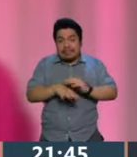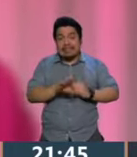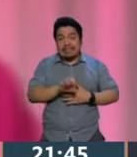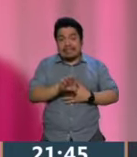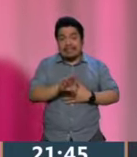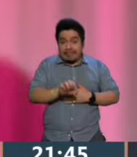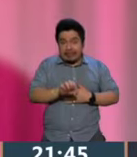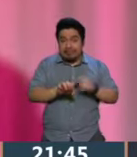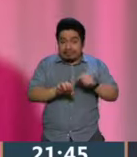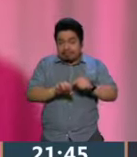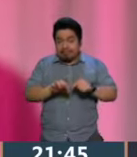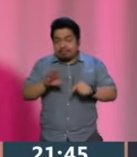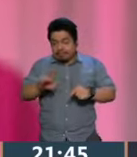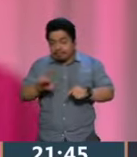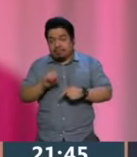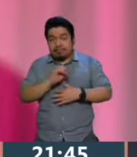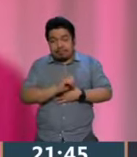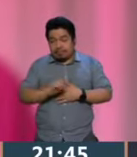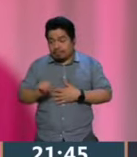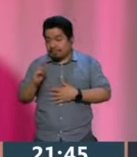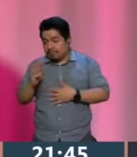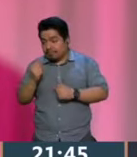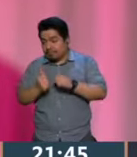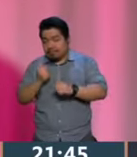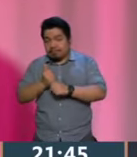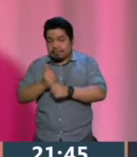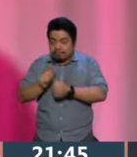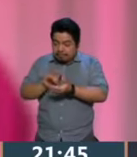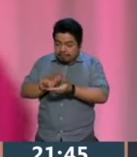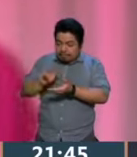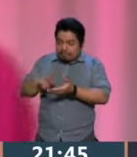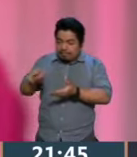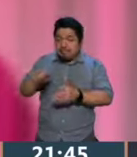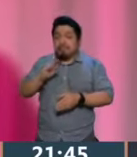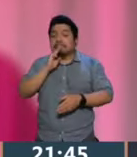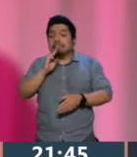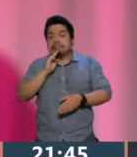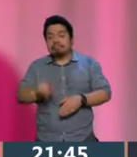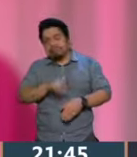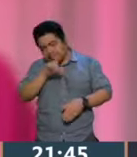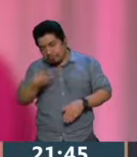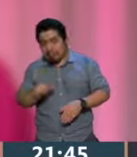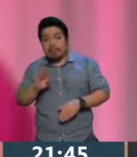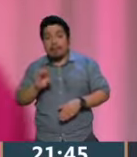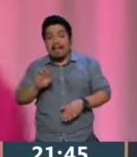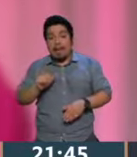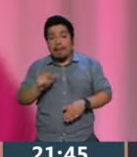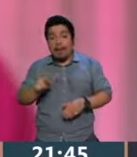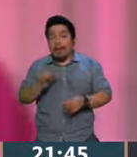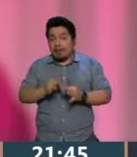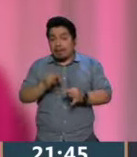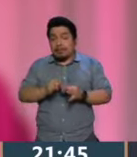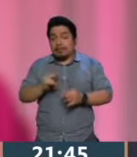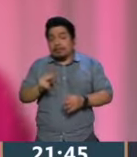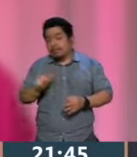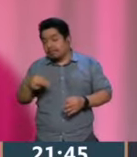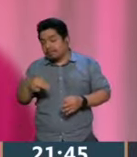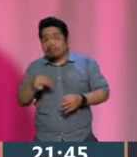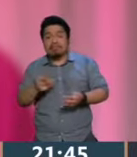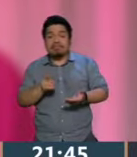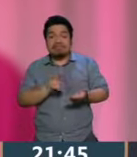los recién nacidos de los 0 a los 3 años, un incentivo para sus madres. Y de ahí viene mi beca para empezar, que ya es ley, a pesar de que el PAN votó en